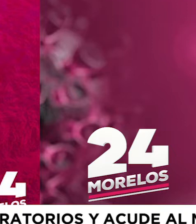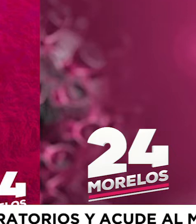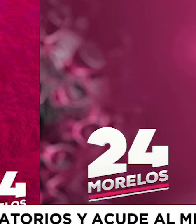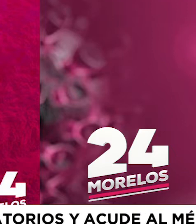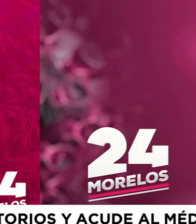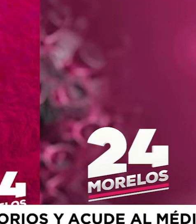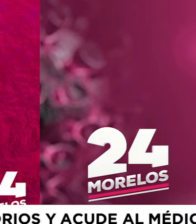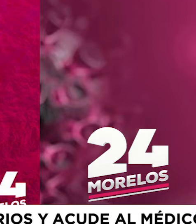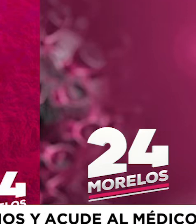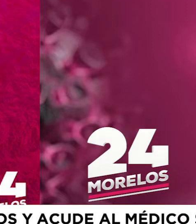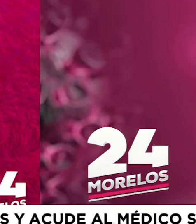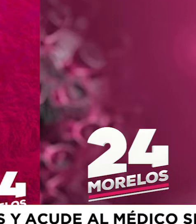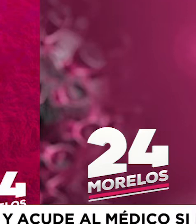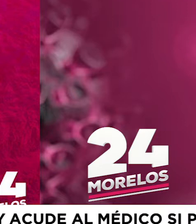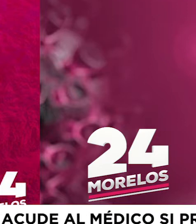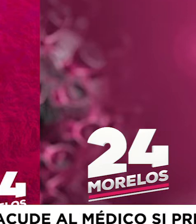19.897 y han dado negativo